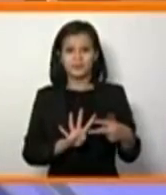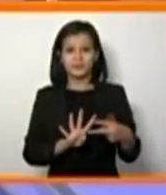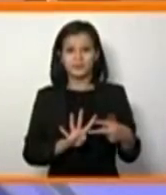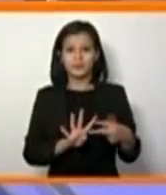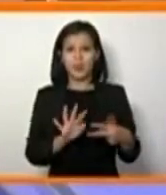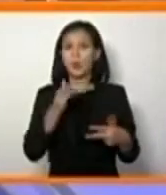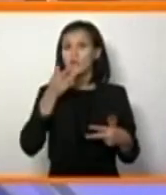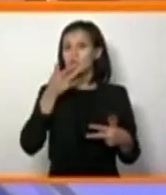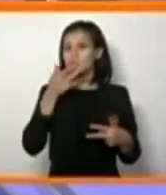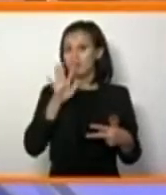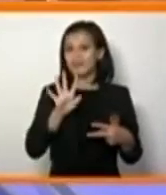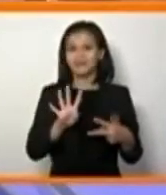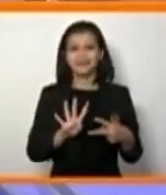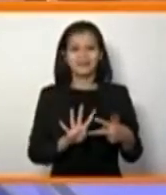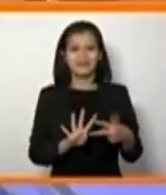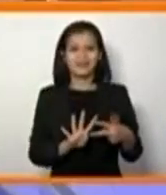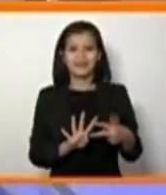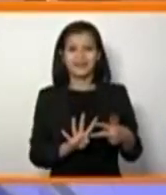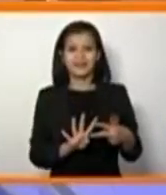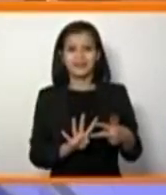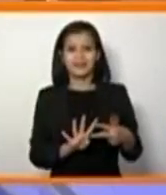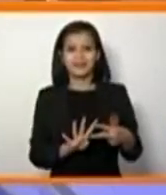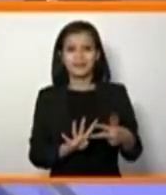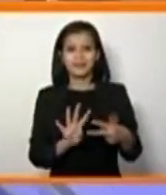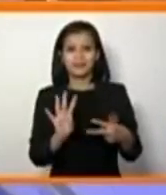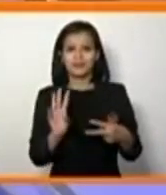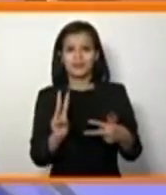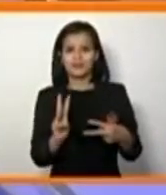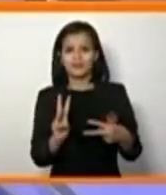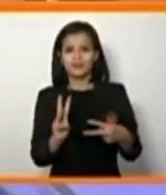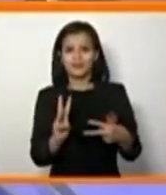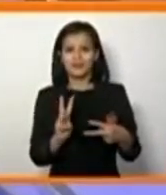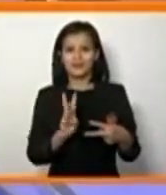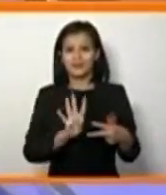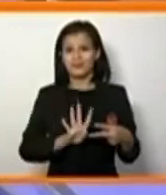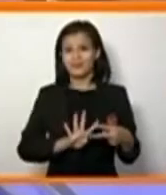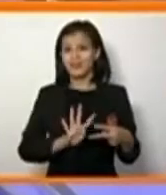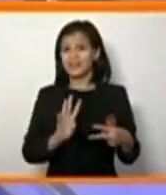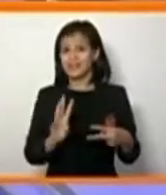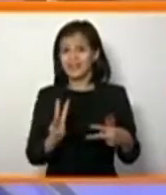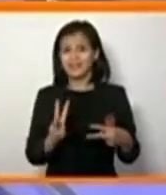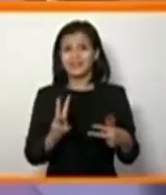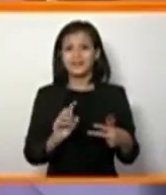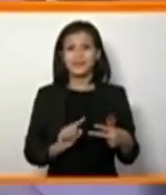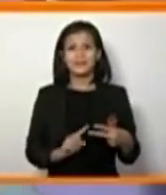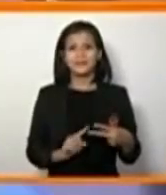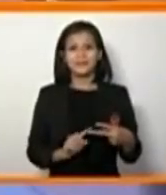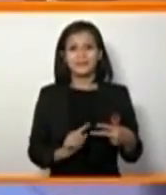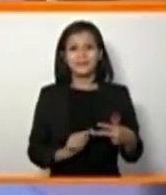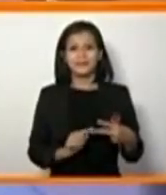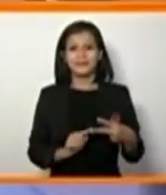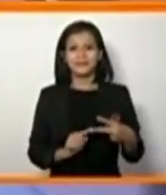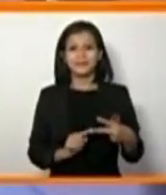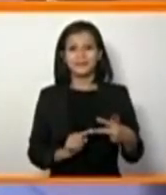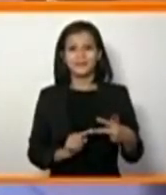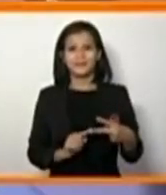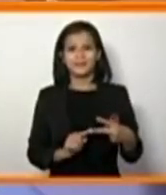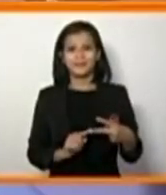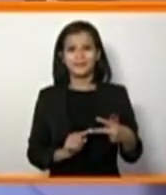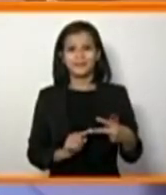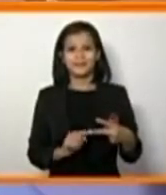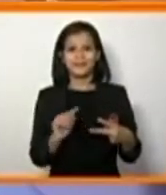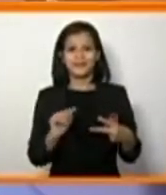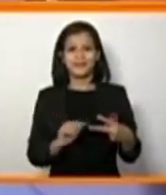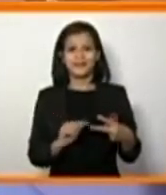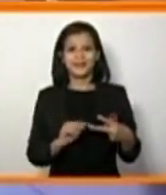dígito, suerte, y este es el 6. Primer número ganador, 46. Segundo número ganador, primer